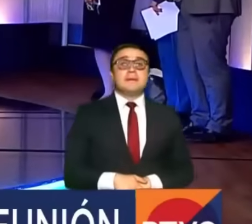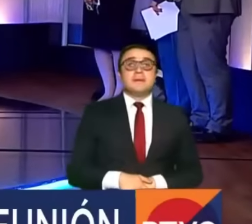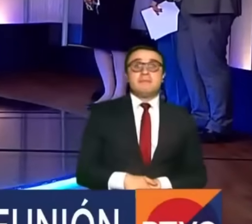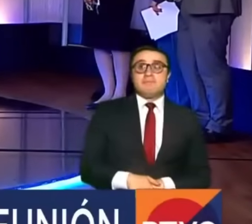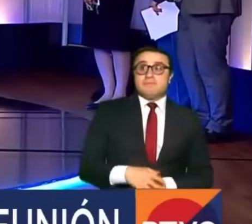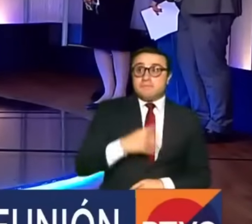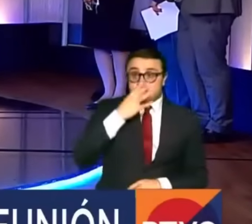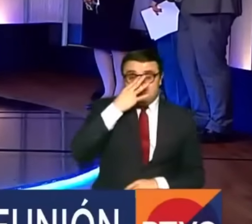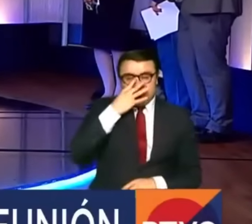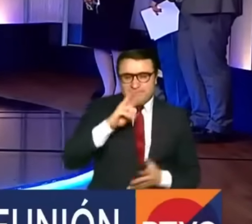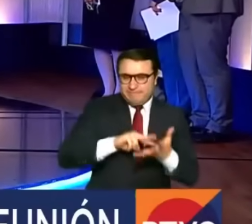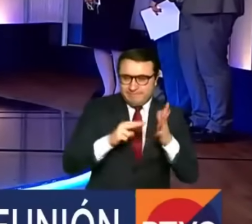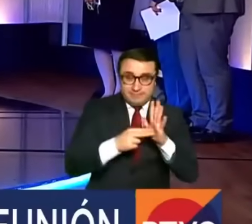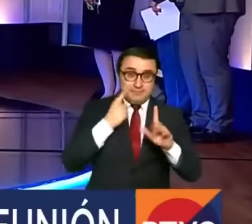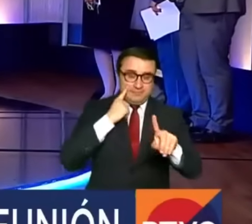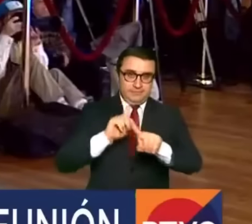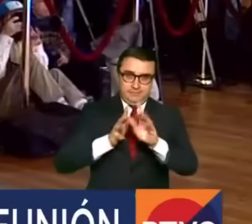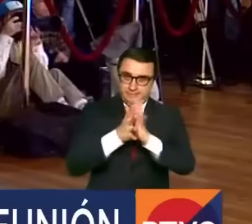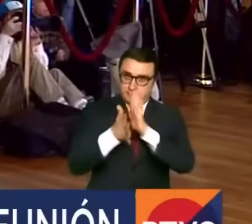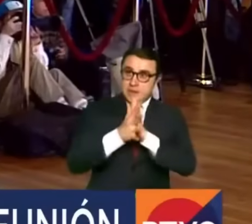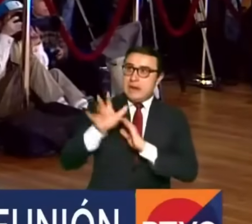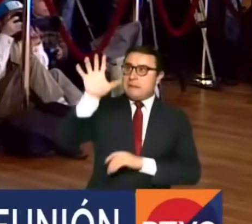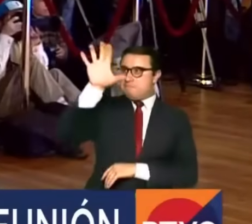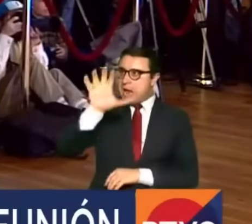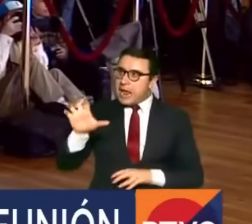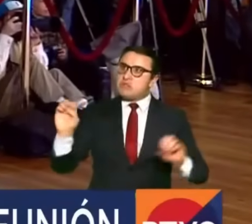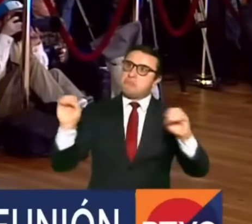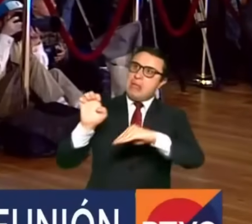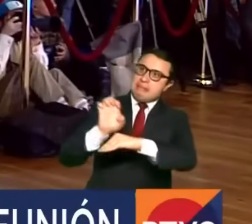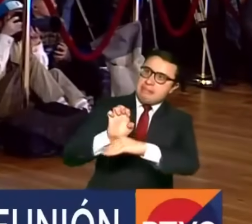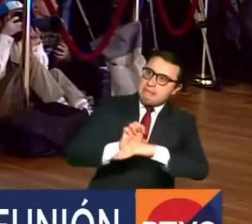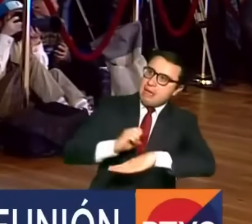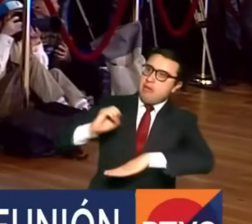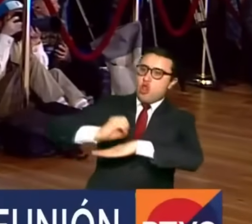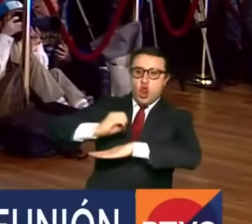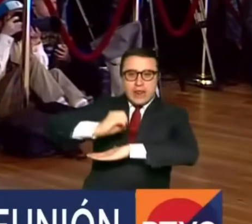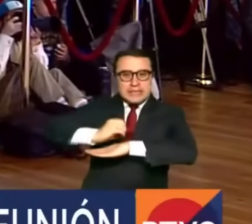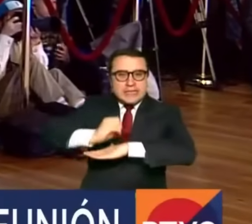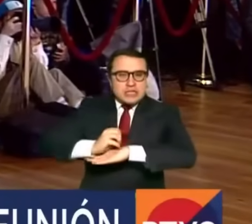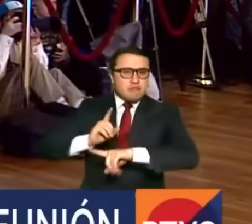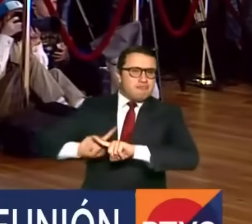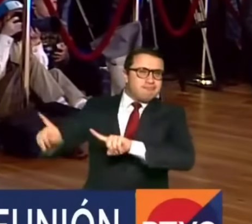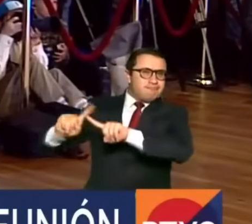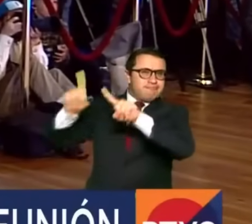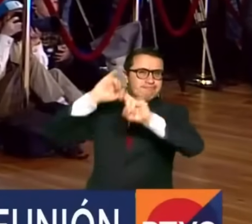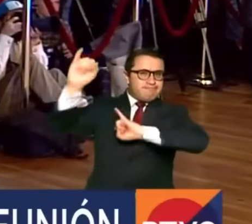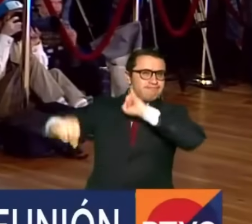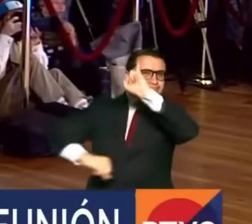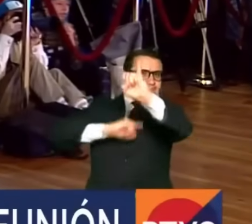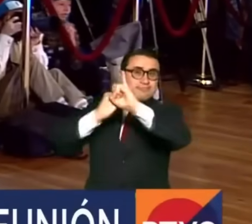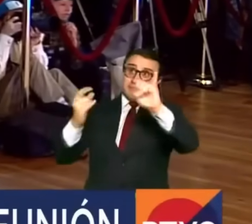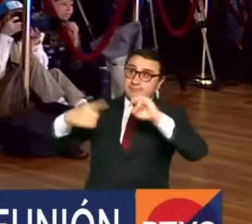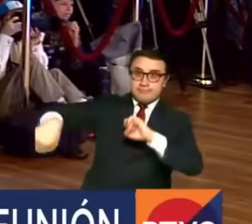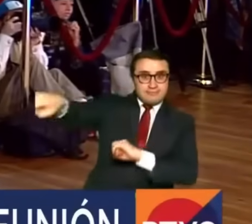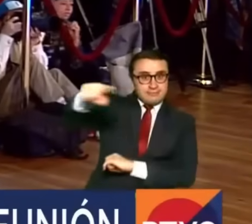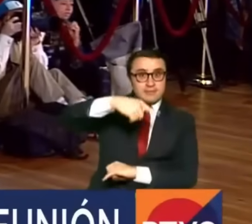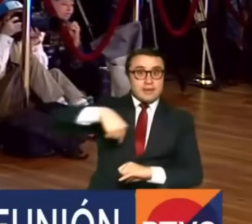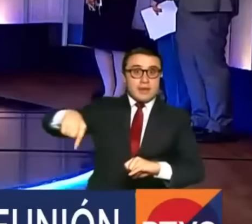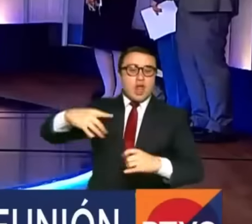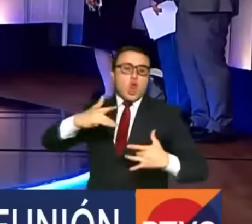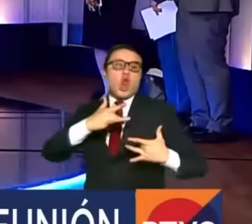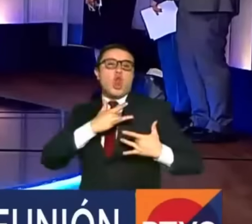multidonantes son muchos países o entidades, organizaciones extranjeras